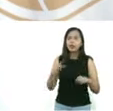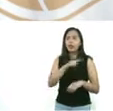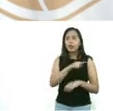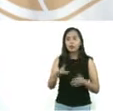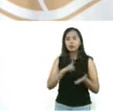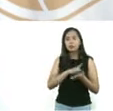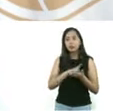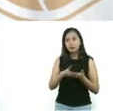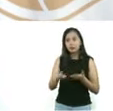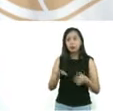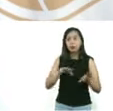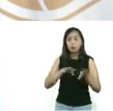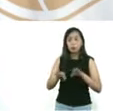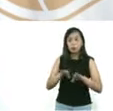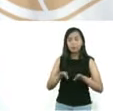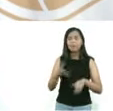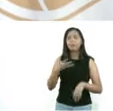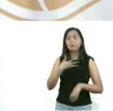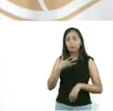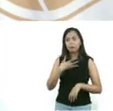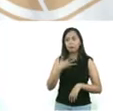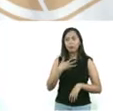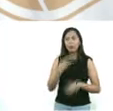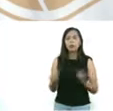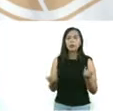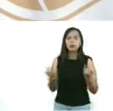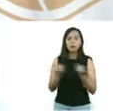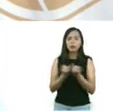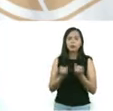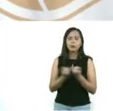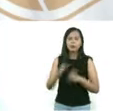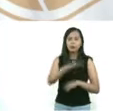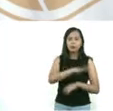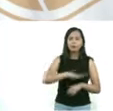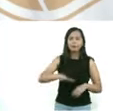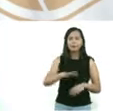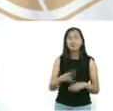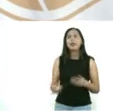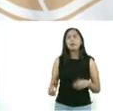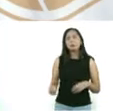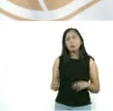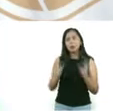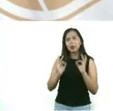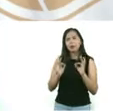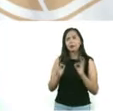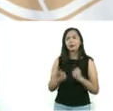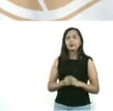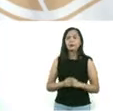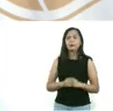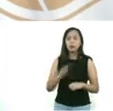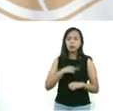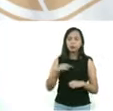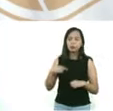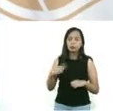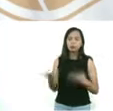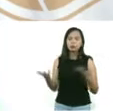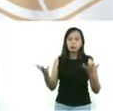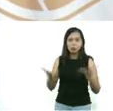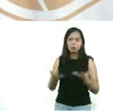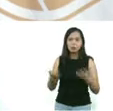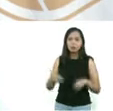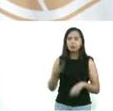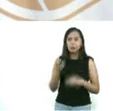al trabajo y al mismo tiempo pues el derecho a un espacio público adecuado. Esa es la manera en que nosotros hemos trabajado desde el gobierno de